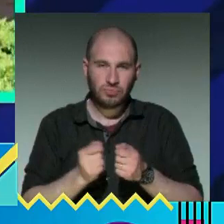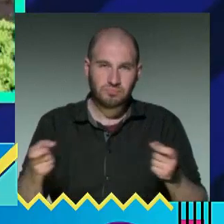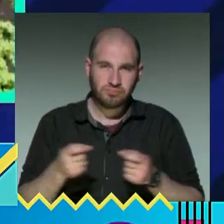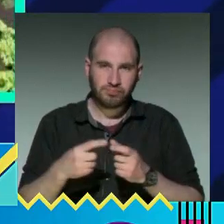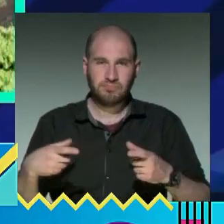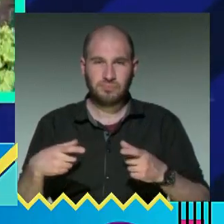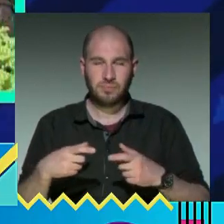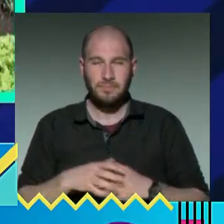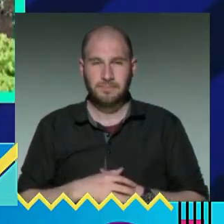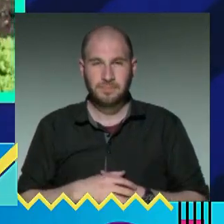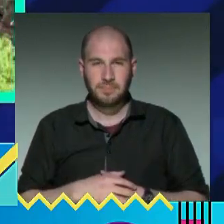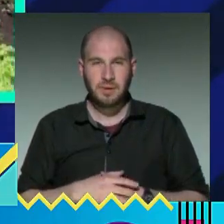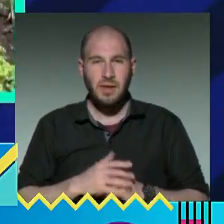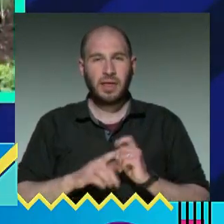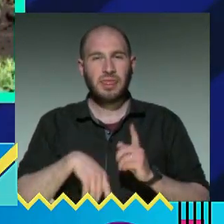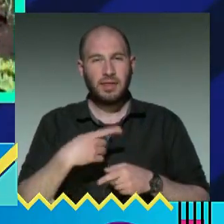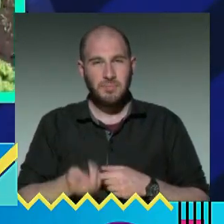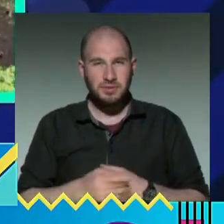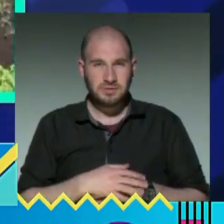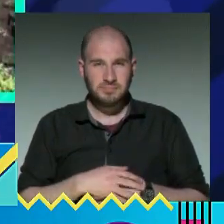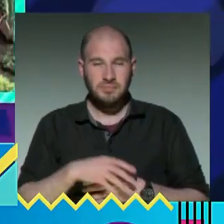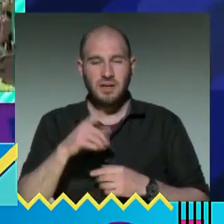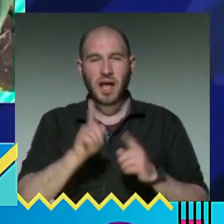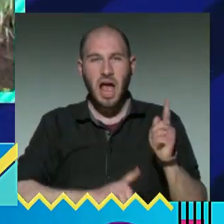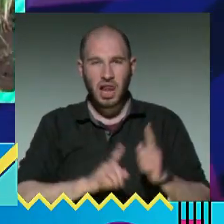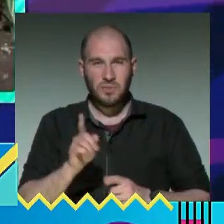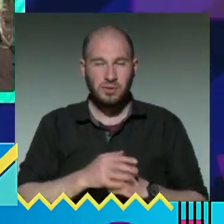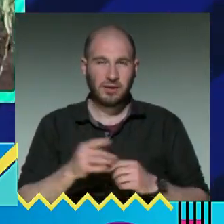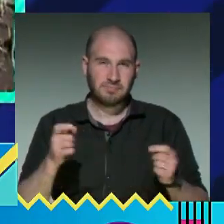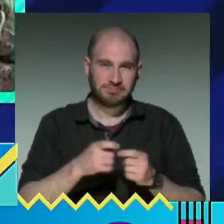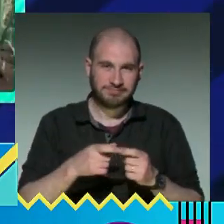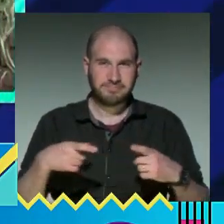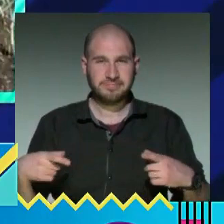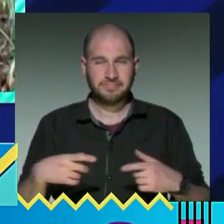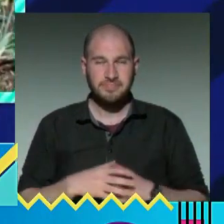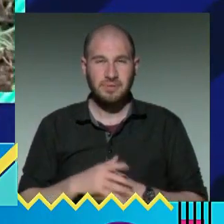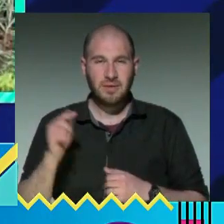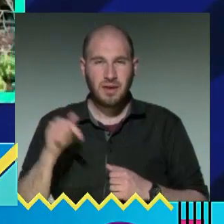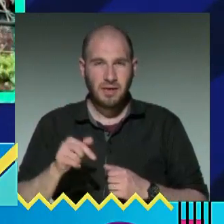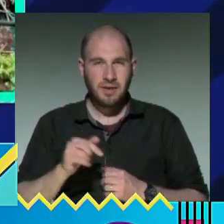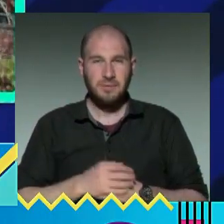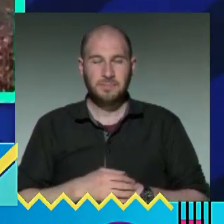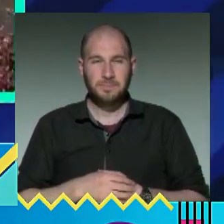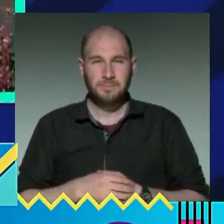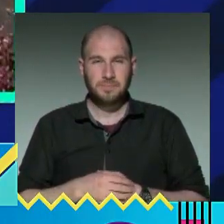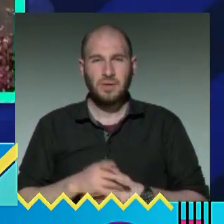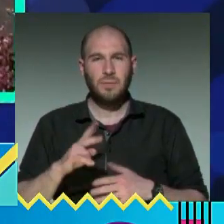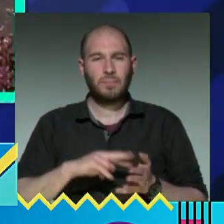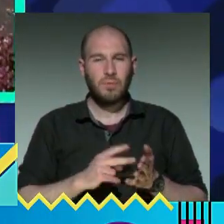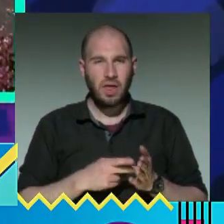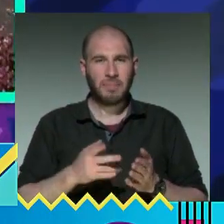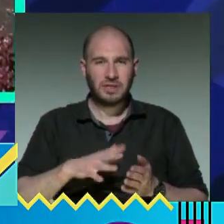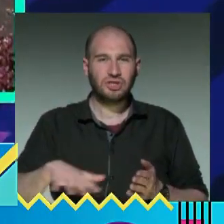medianos. Y después, bueno, sí, en algunos segmentos más medianos y grandes, ahí sí ya aparecen problemáticas